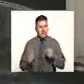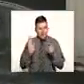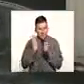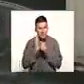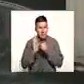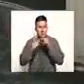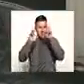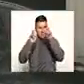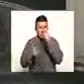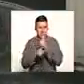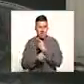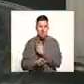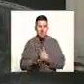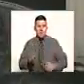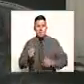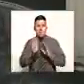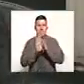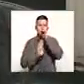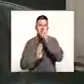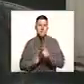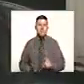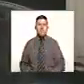ese mismo tema, señor presidente,